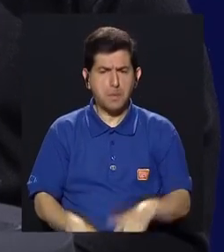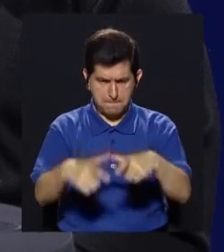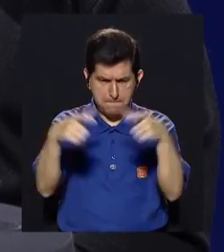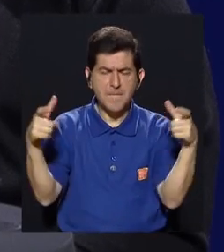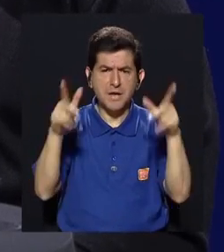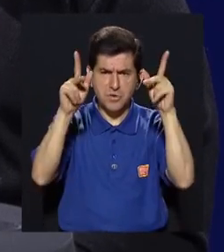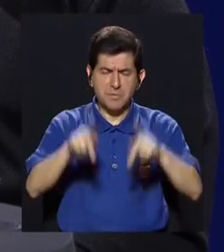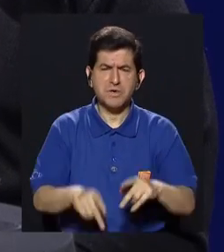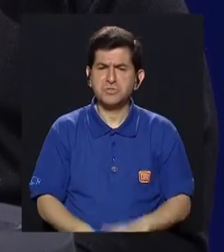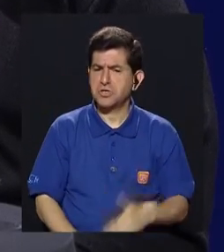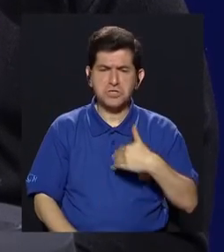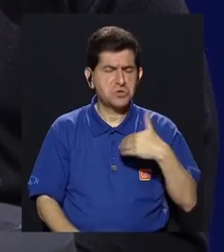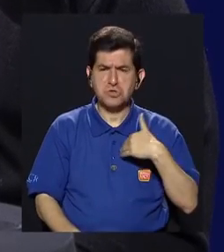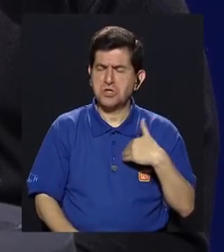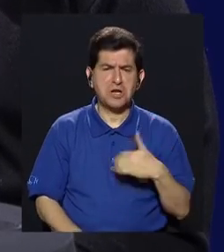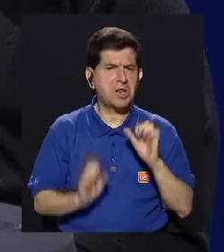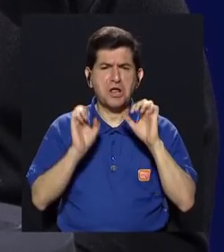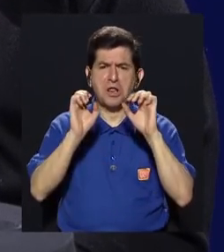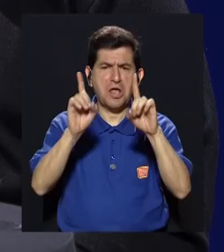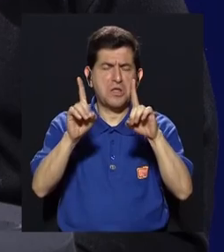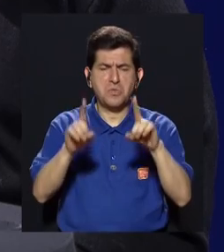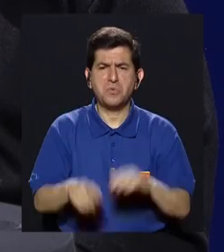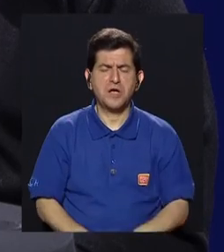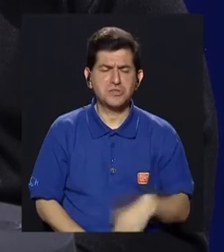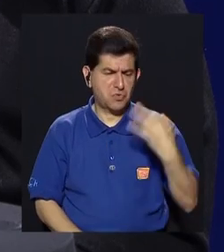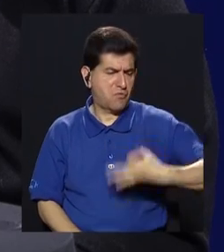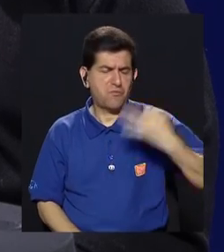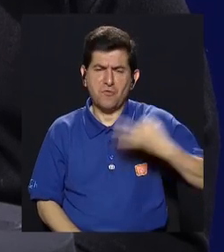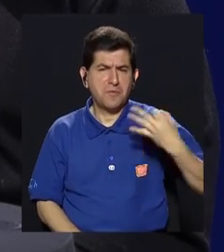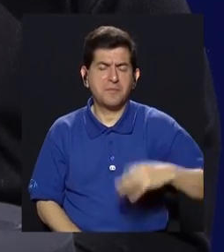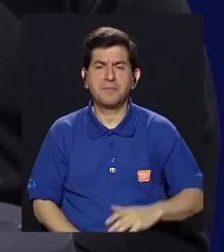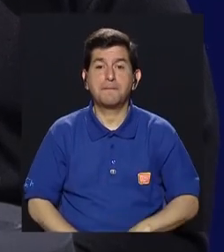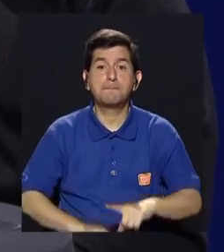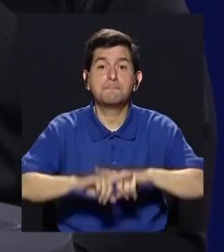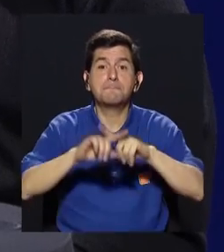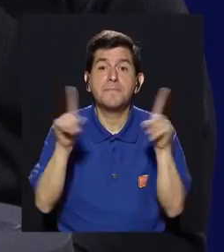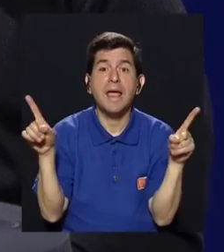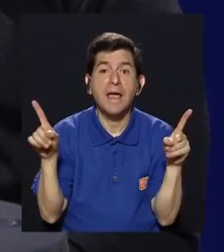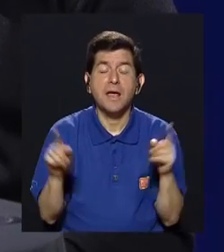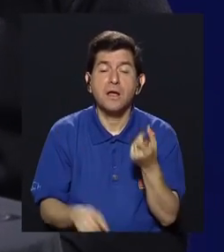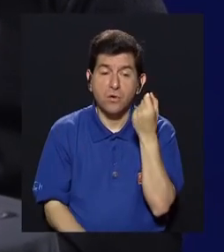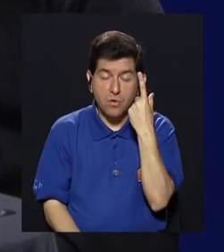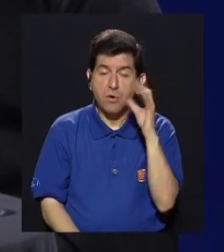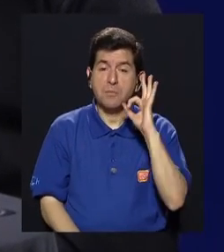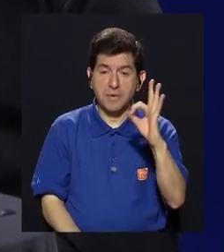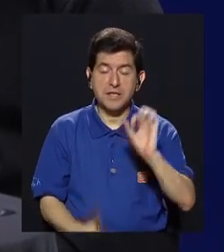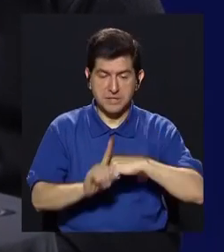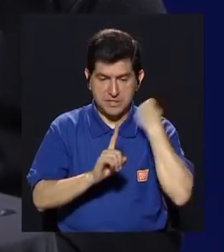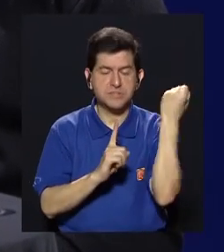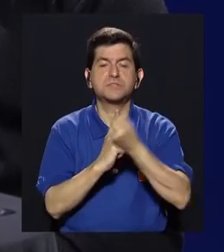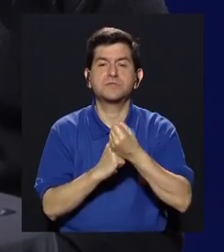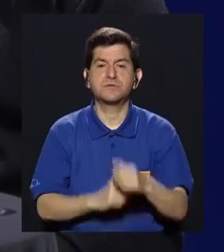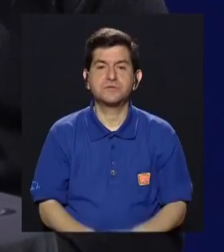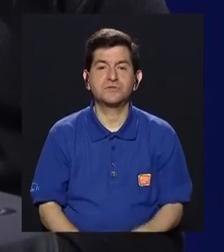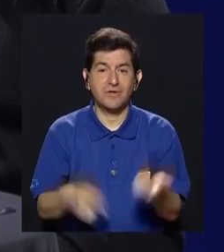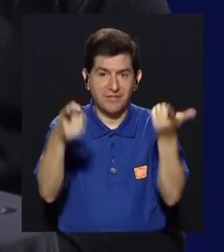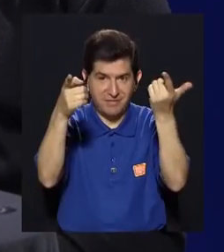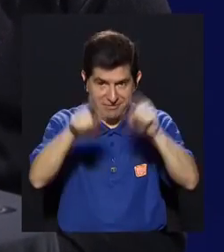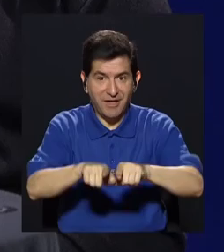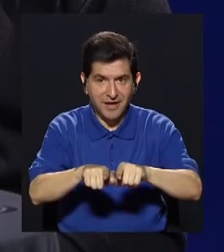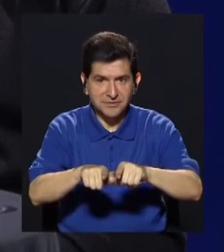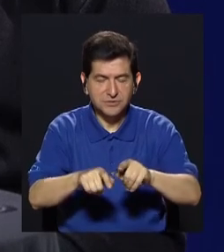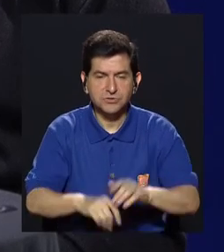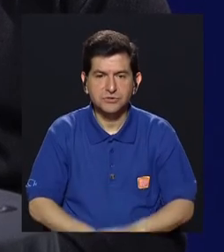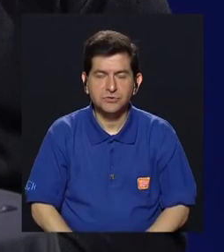la gran mayoría sin educación formal pero pero entienden muy bien su situación de hechos